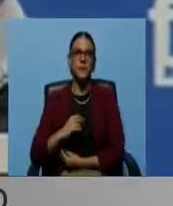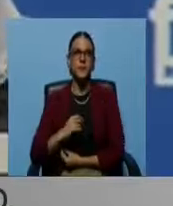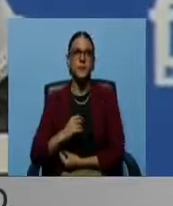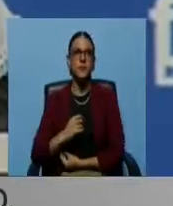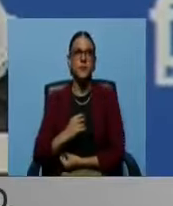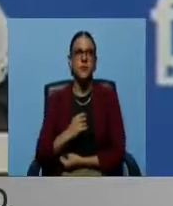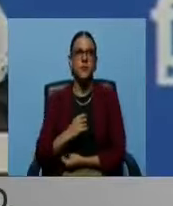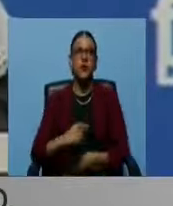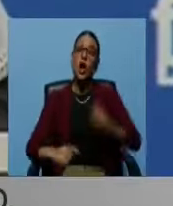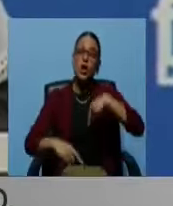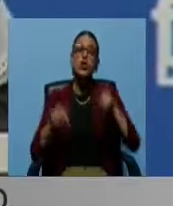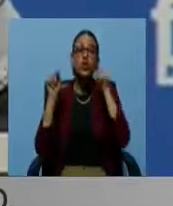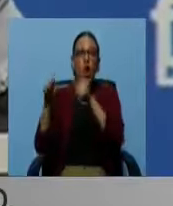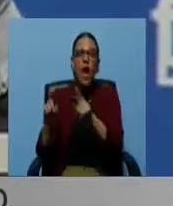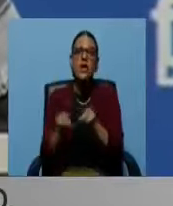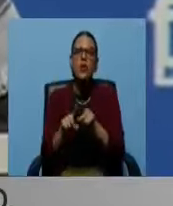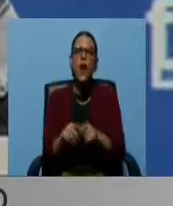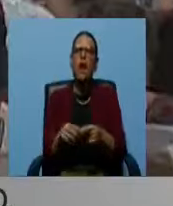Estamos allí